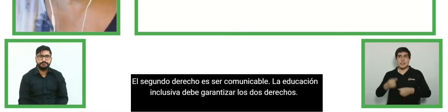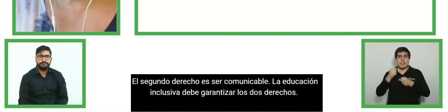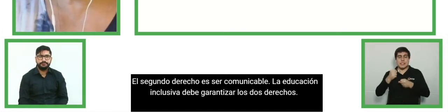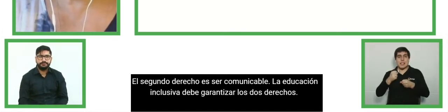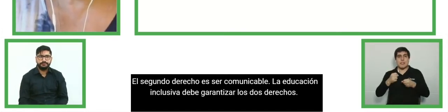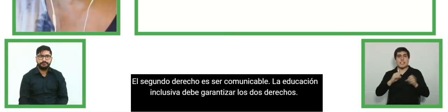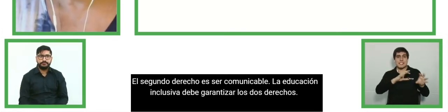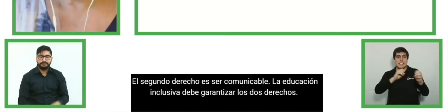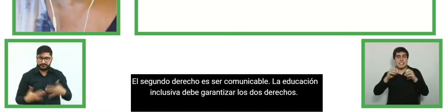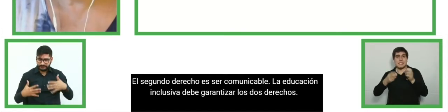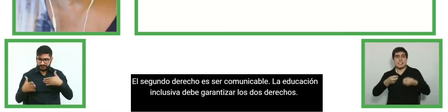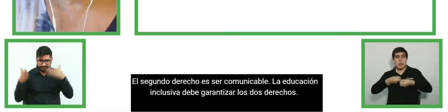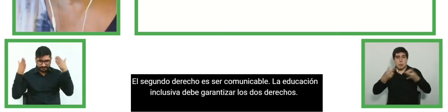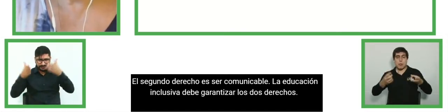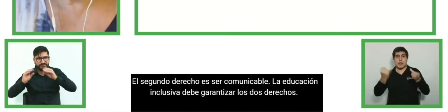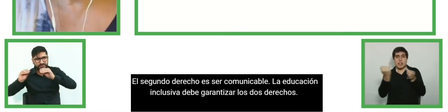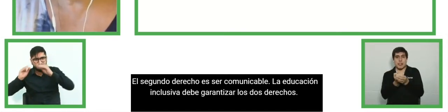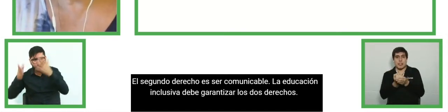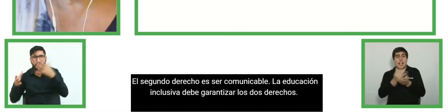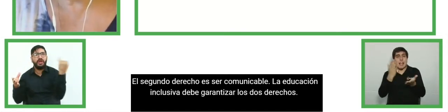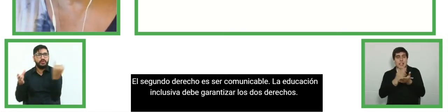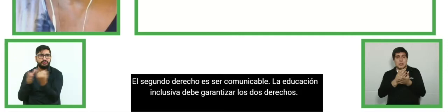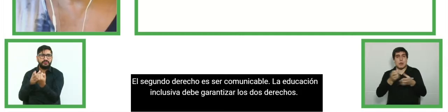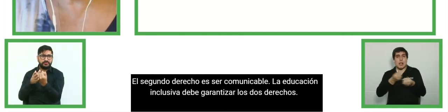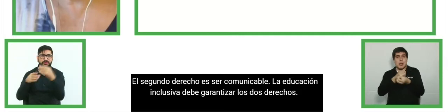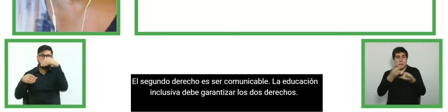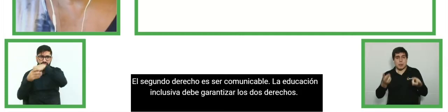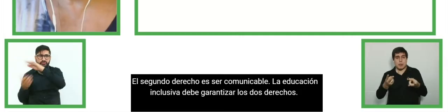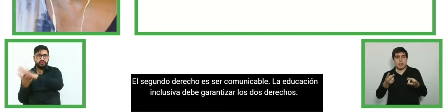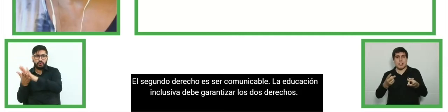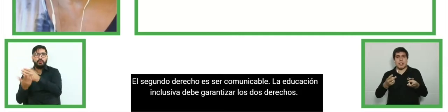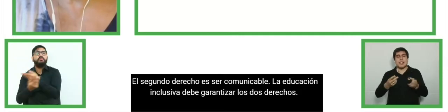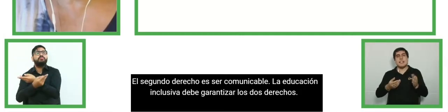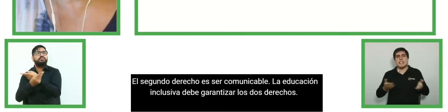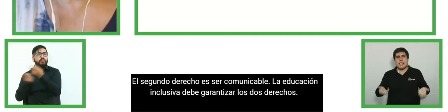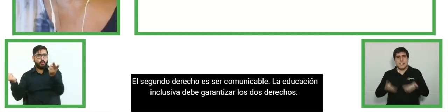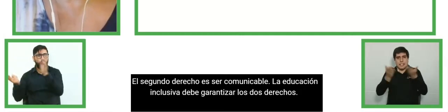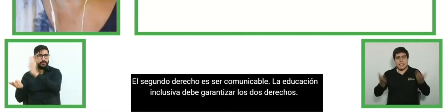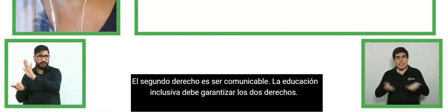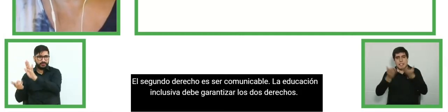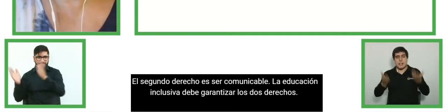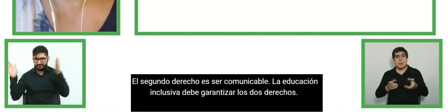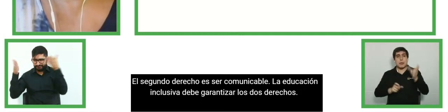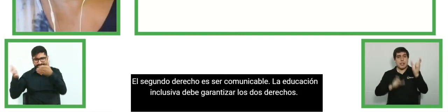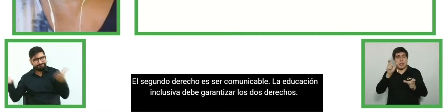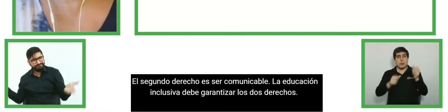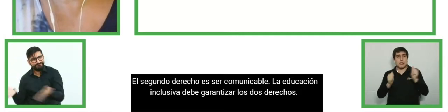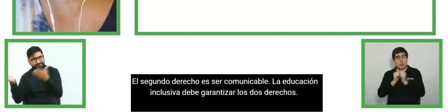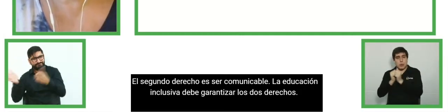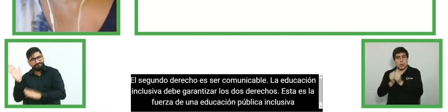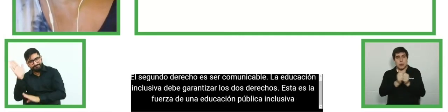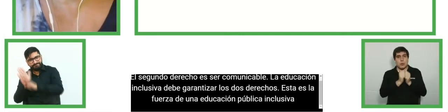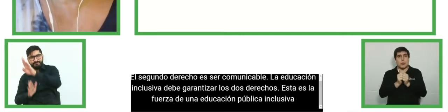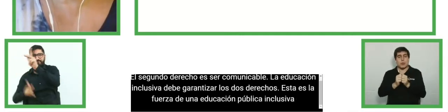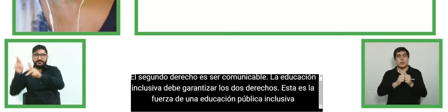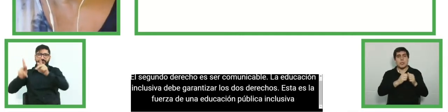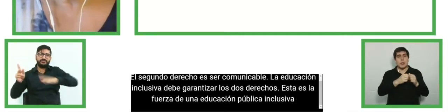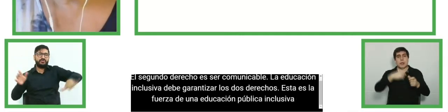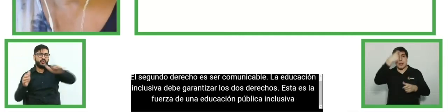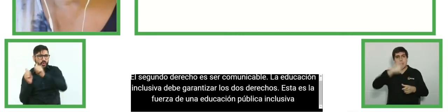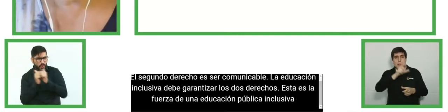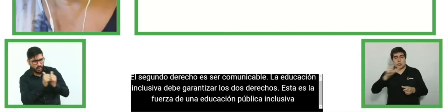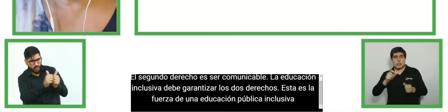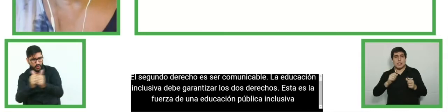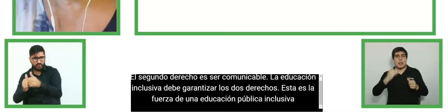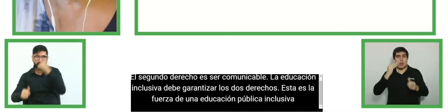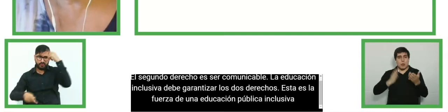pública inclusiva. La escuela pública inclusiva promueve el encuentro de todos los modos de comunicación legítimamente humanos